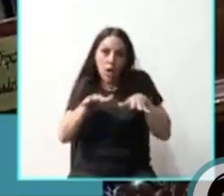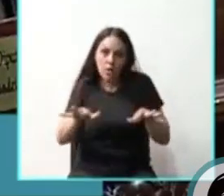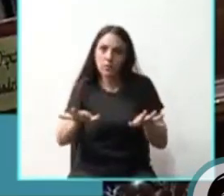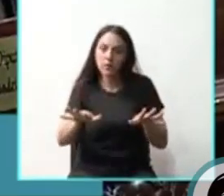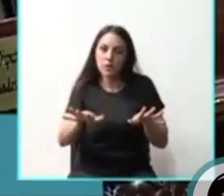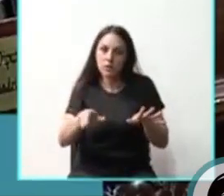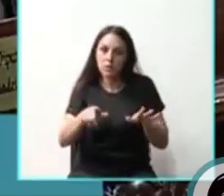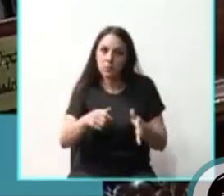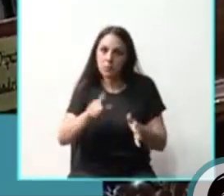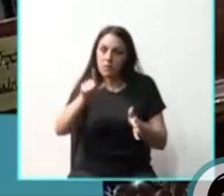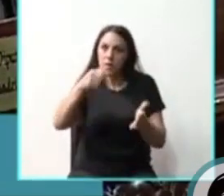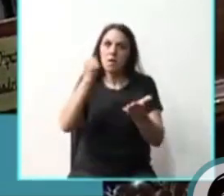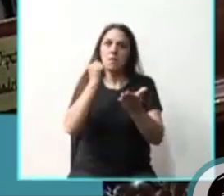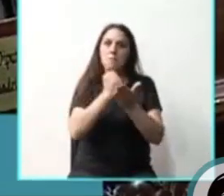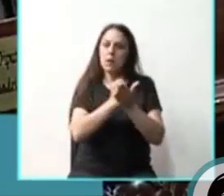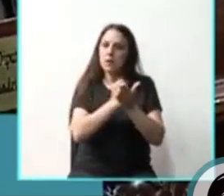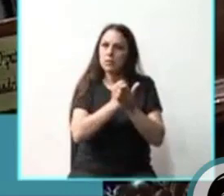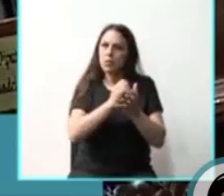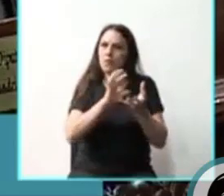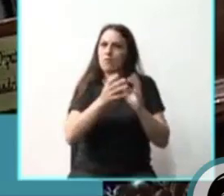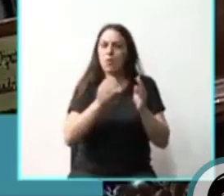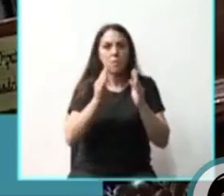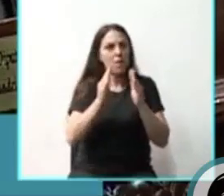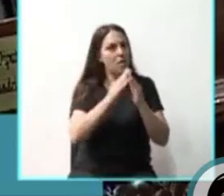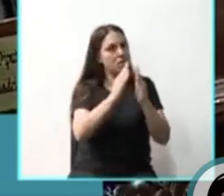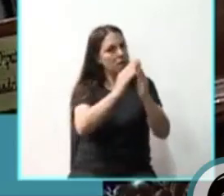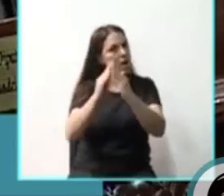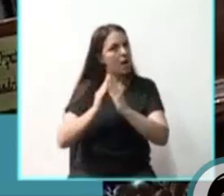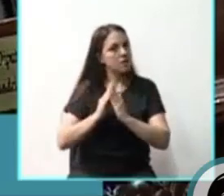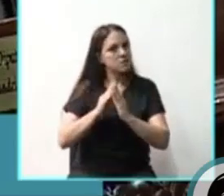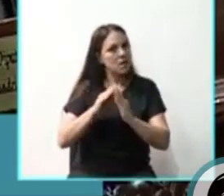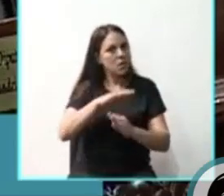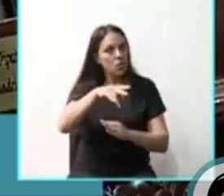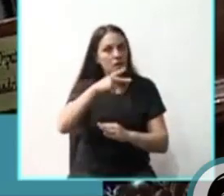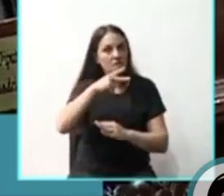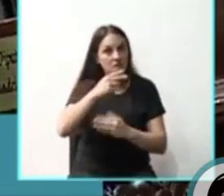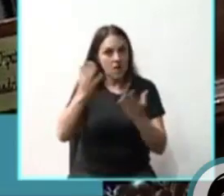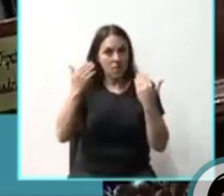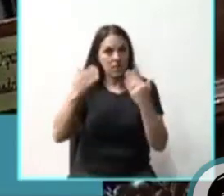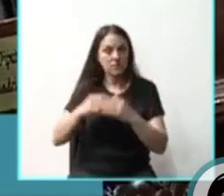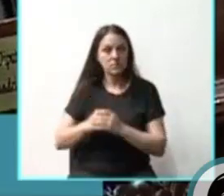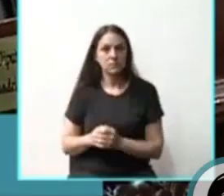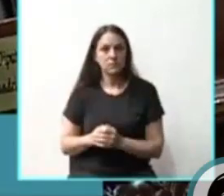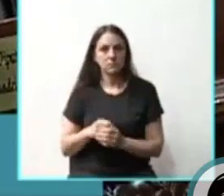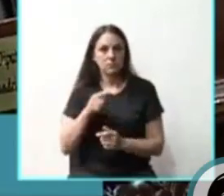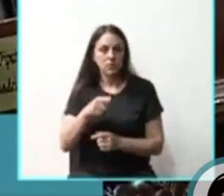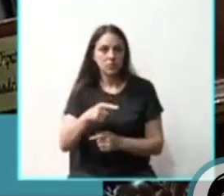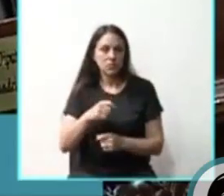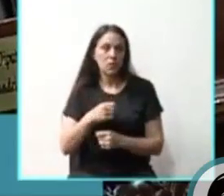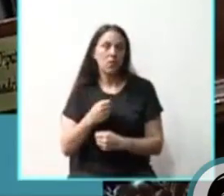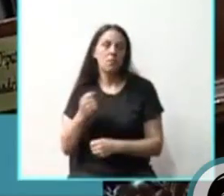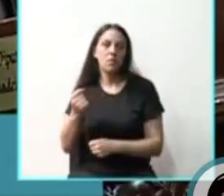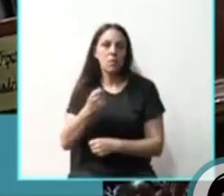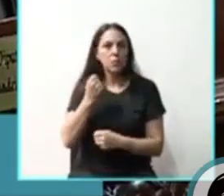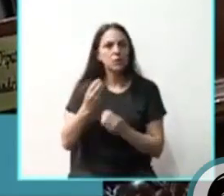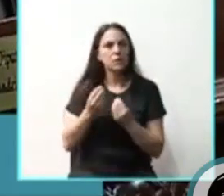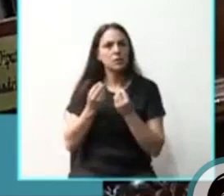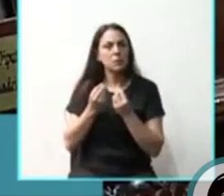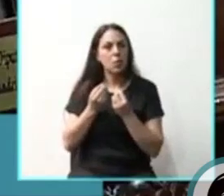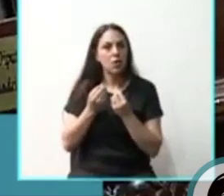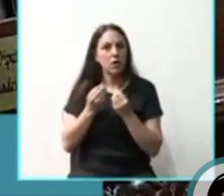vivienda y en las espacios verdes y llama la atención llama la atención que cambiemos